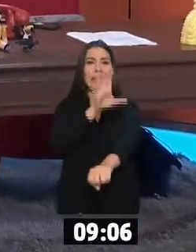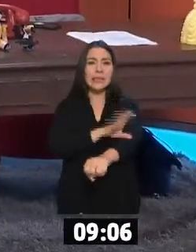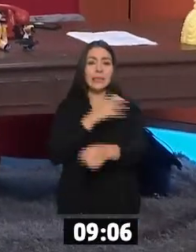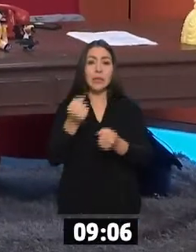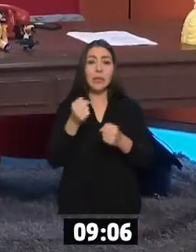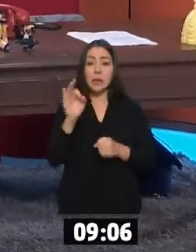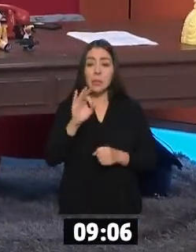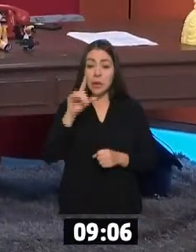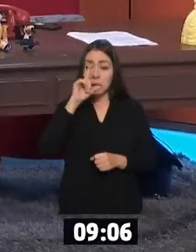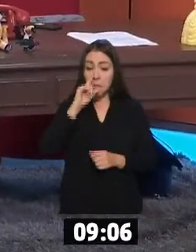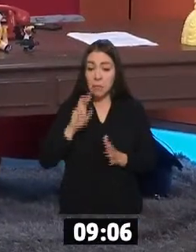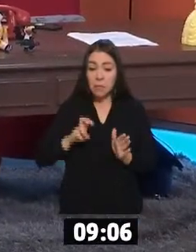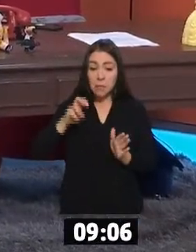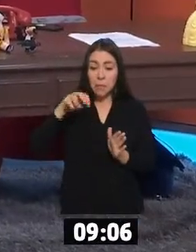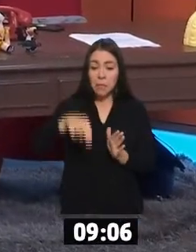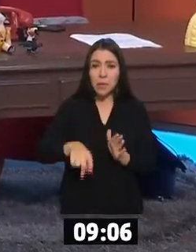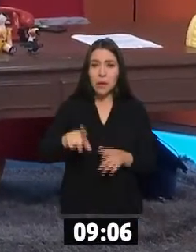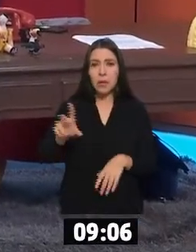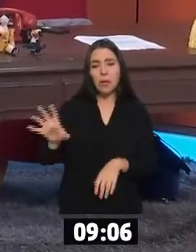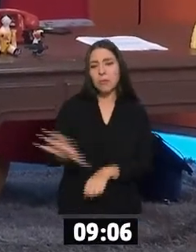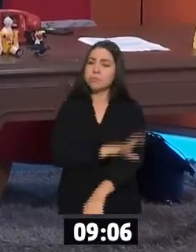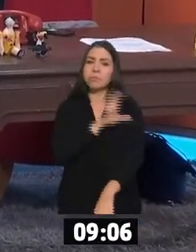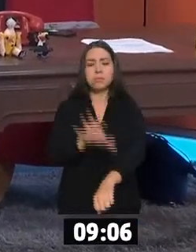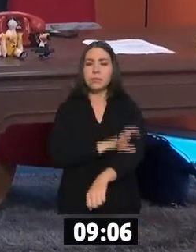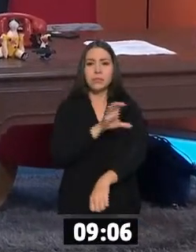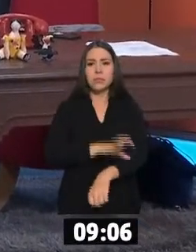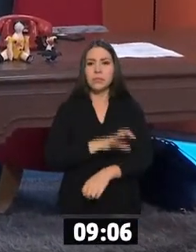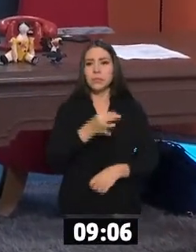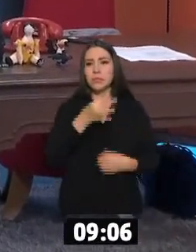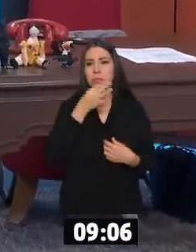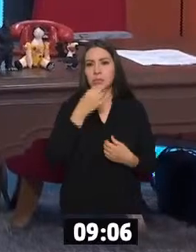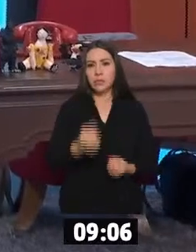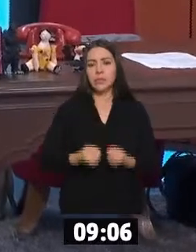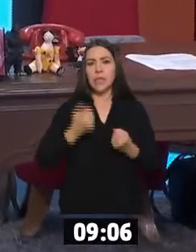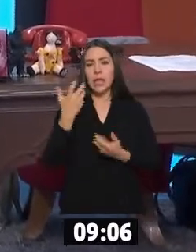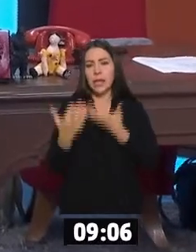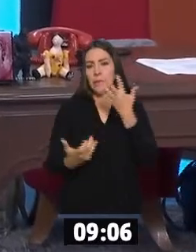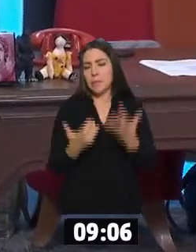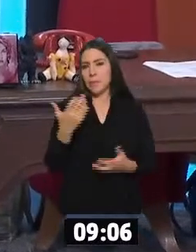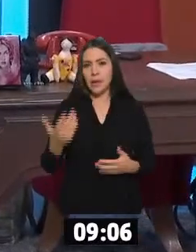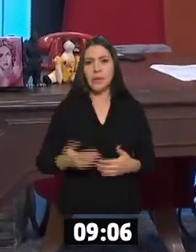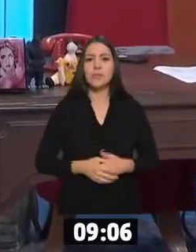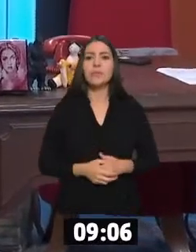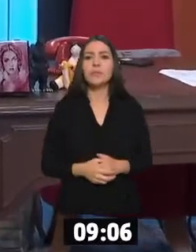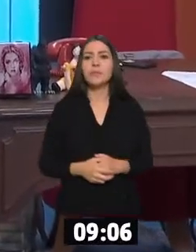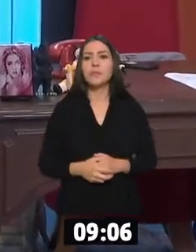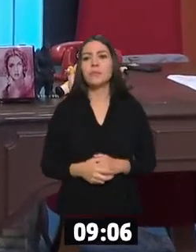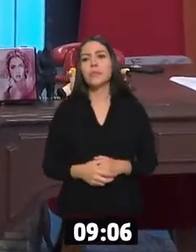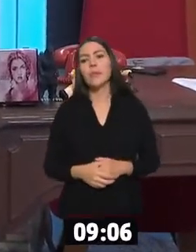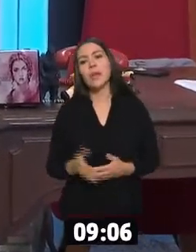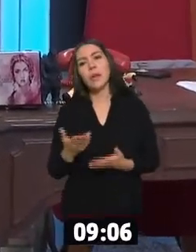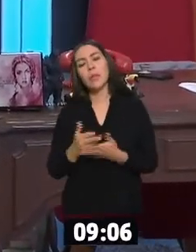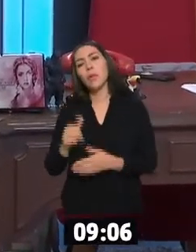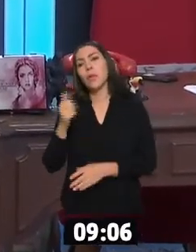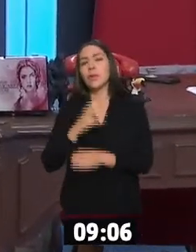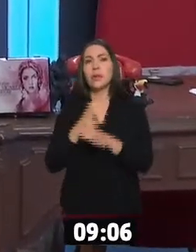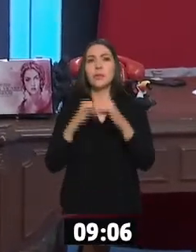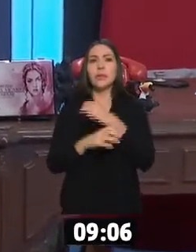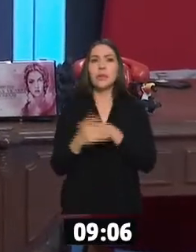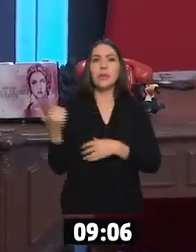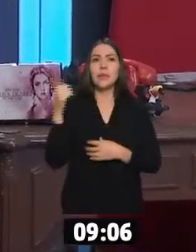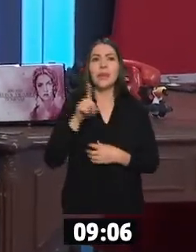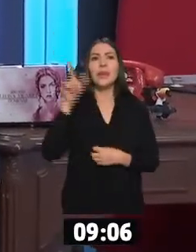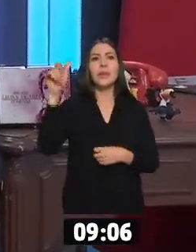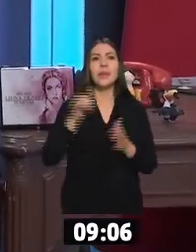Sí. Está complicado. No me toque ese tema, señora, porque ya tuve que ir a Y luego hay sacar otra cosa muy fea, ¿Qué, porque señora? eso ha pasado en Nueva York 2